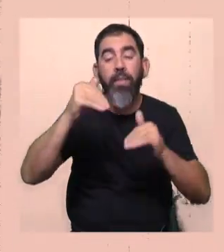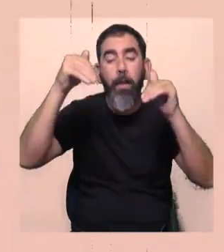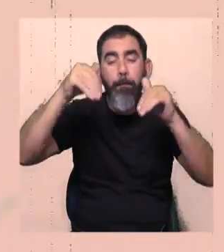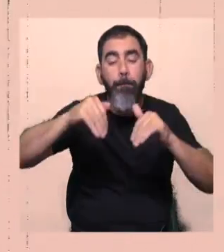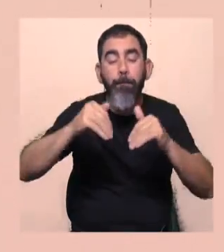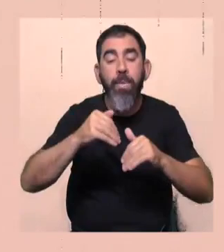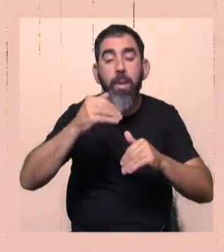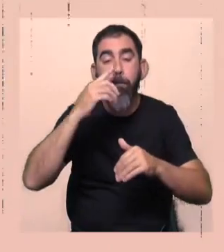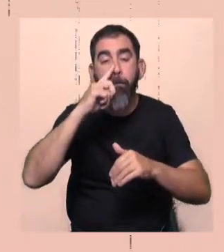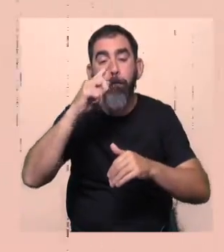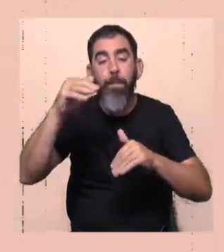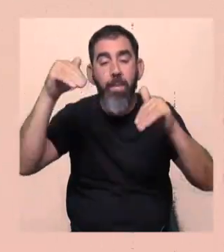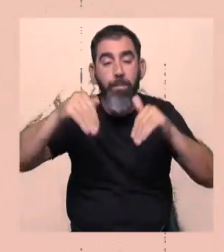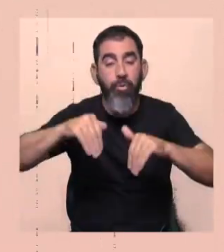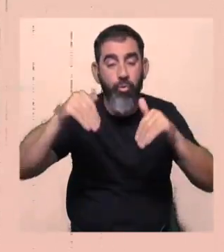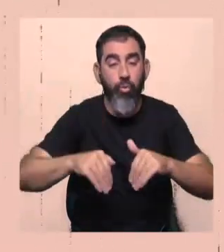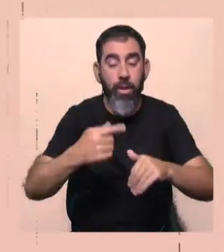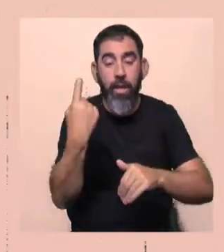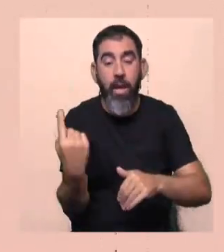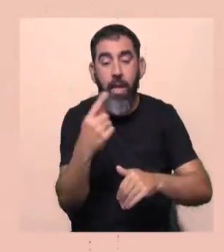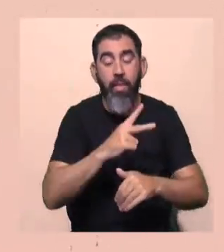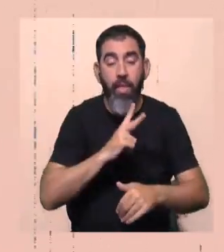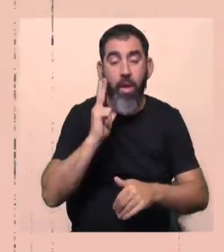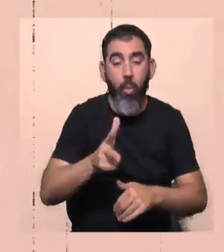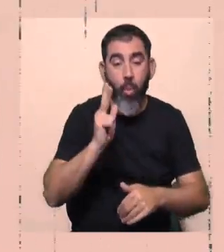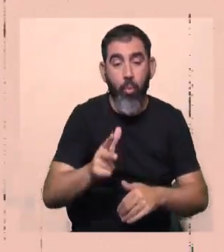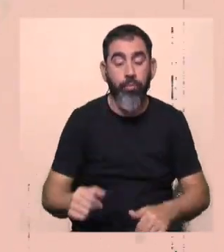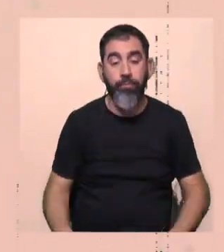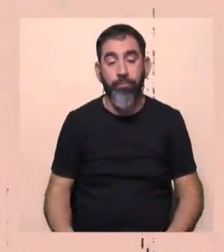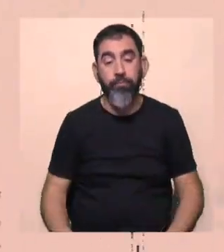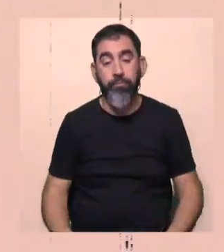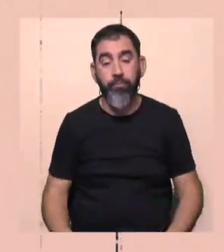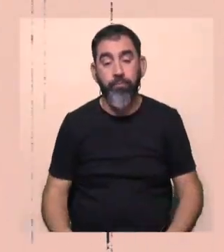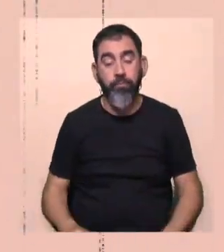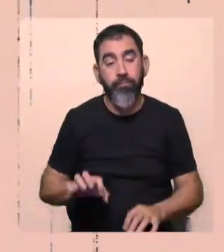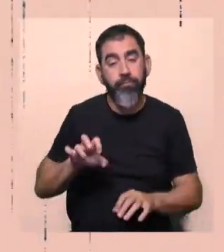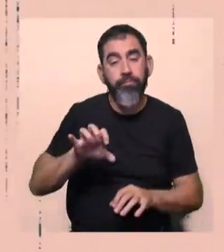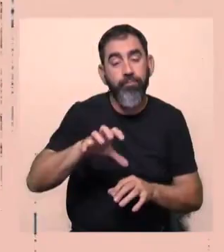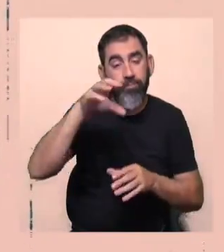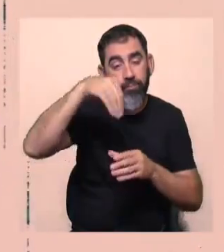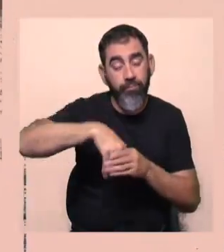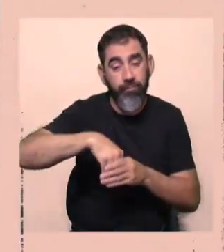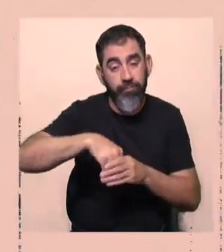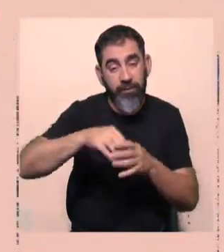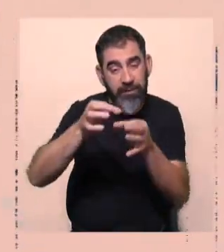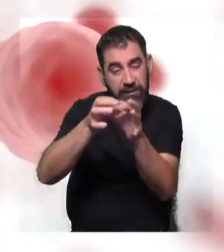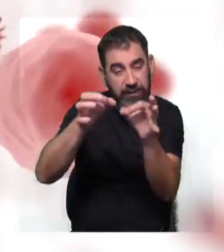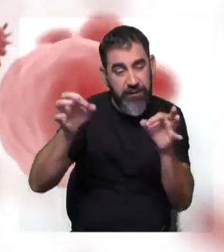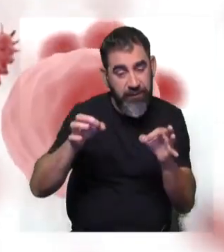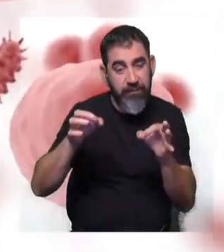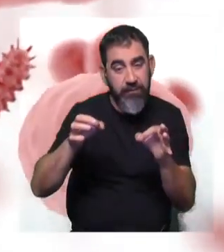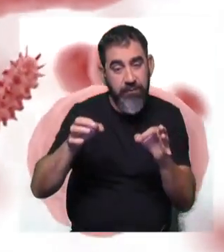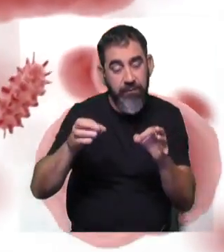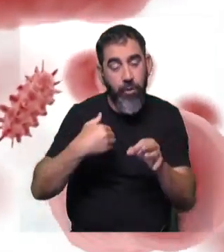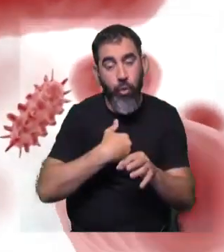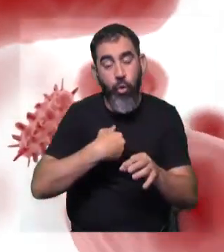de bacterias en cada uno de los seres humanos, y ellas, o sea, los microorganismos que están en el intestino, la microbiota intestinal, juegan